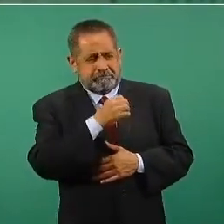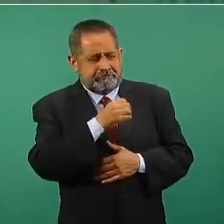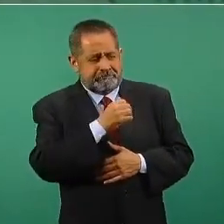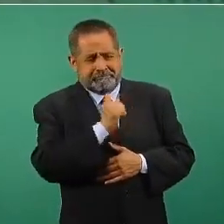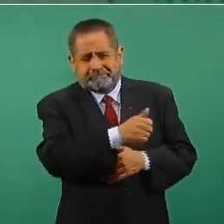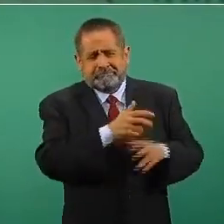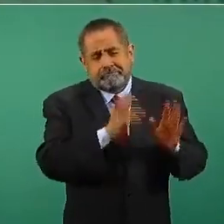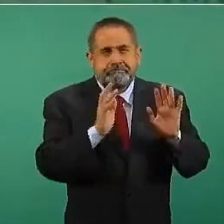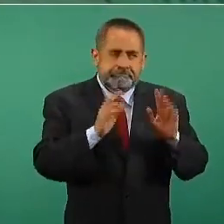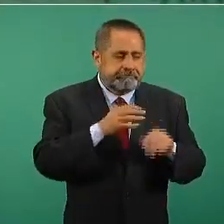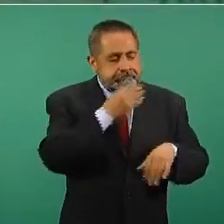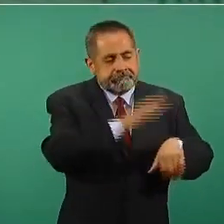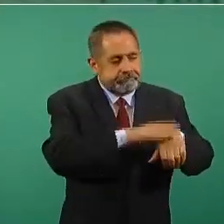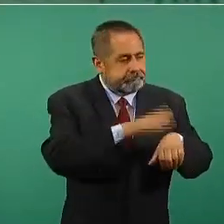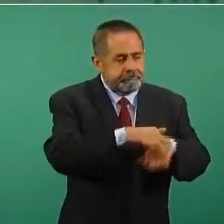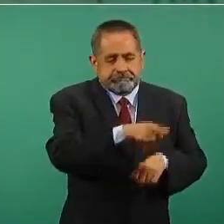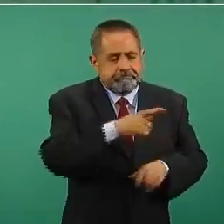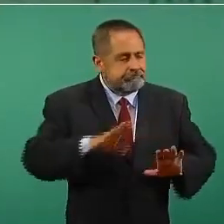pero bueno,